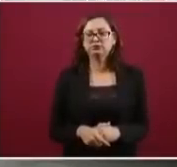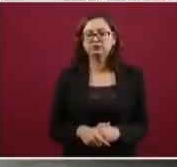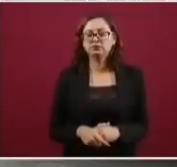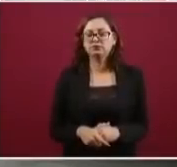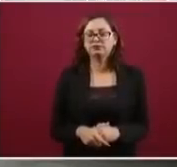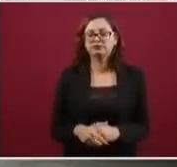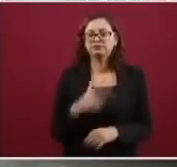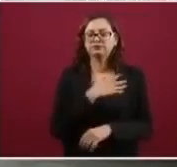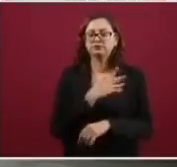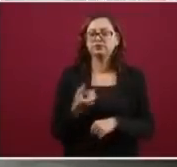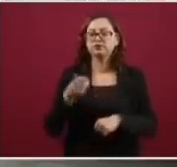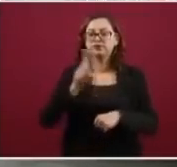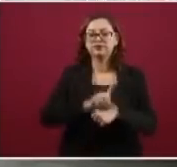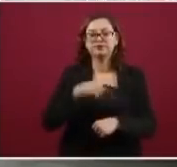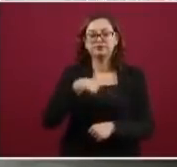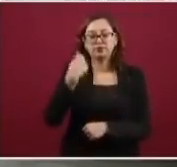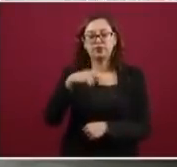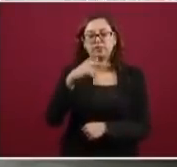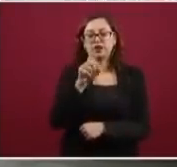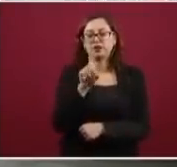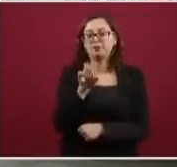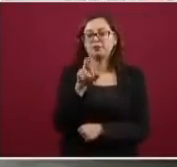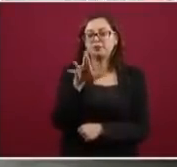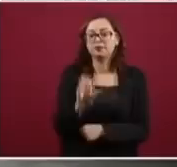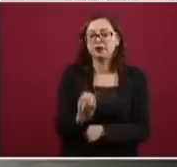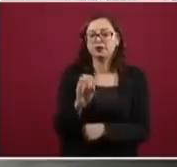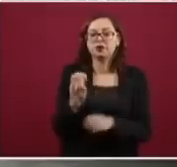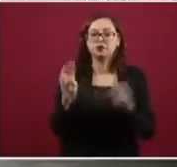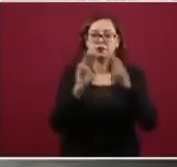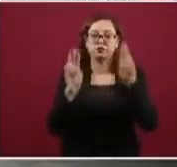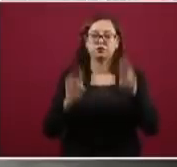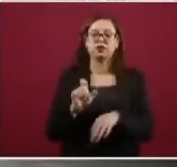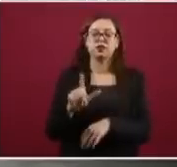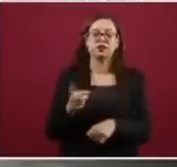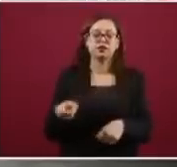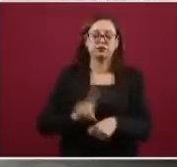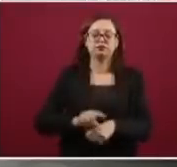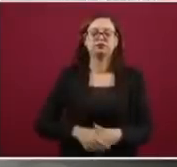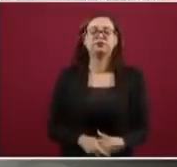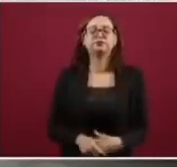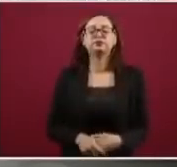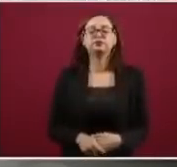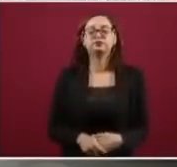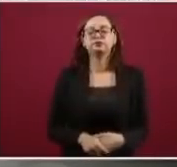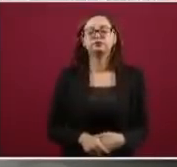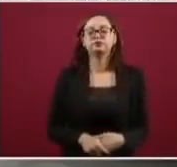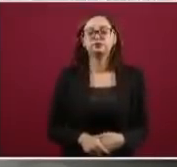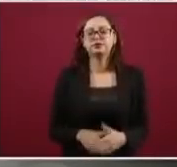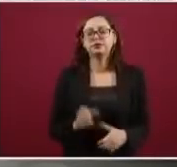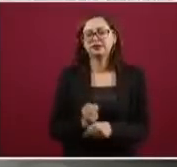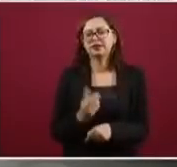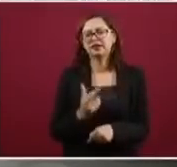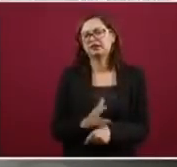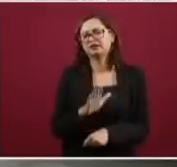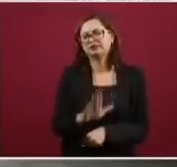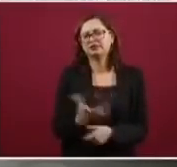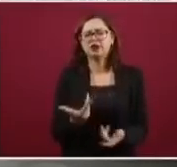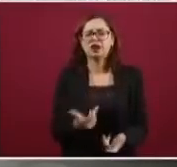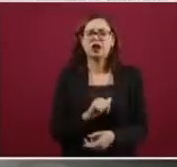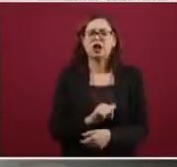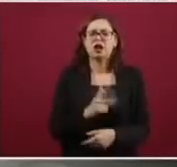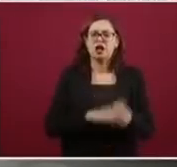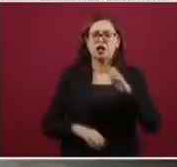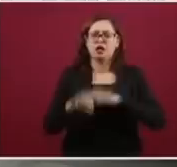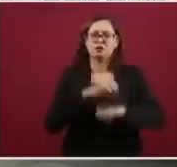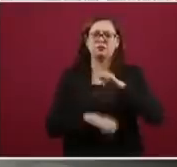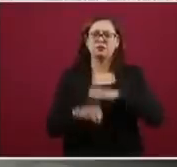buenos días pedro hernández del periódico metropolitano y el día secretario es que van a hacer con las empresas transnacionales que